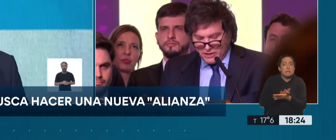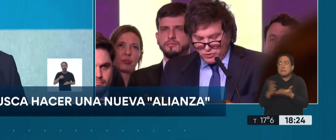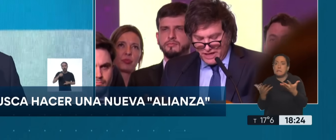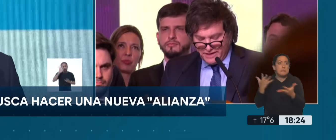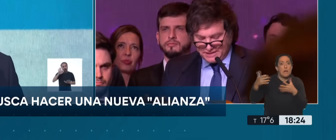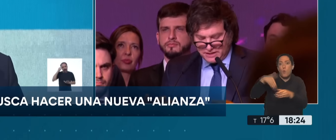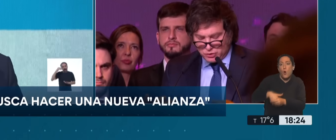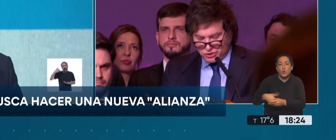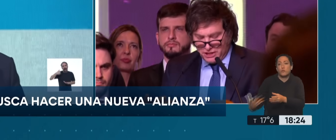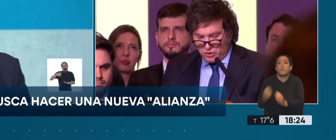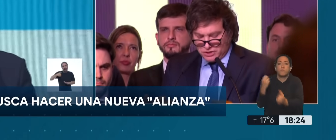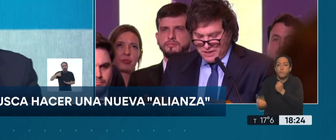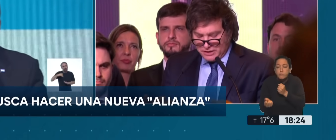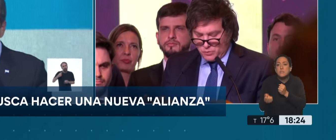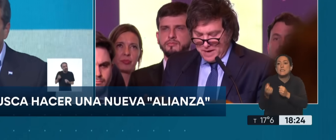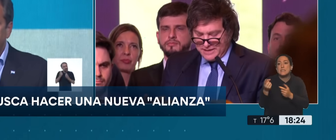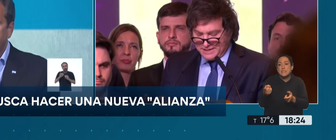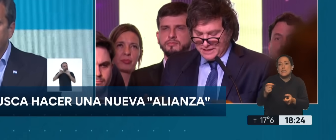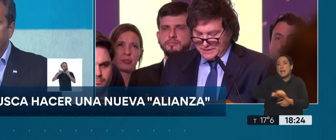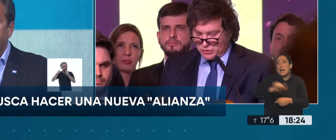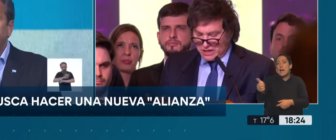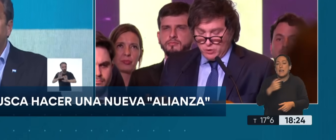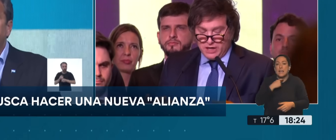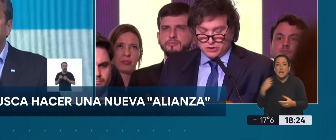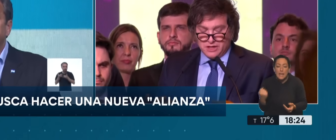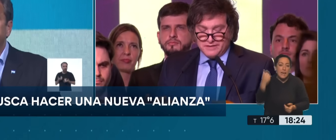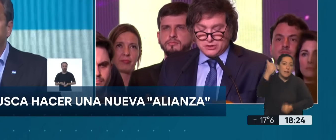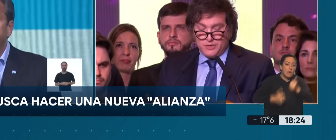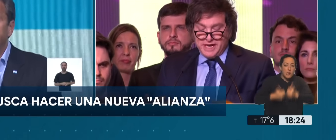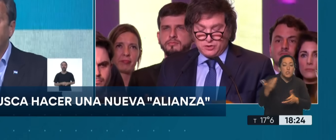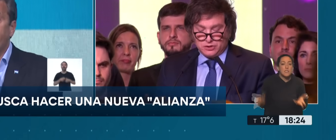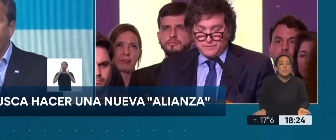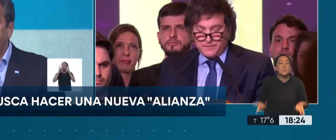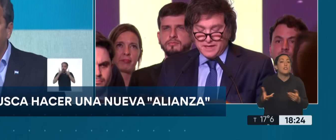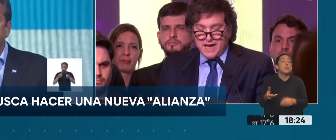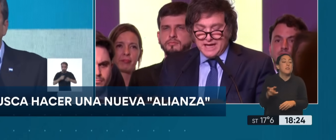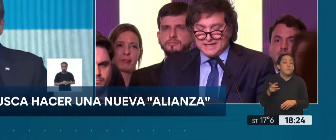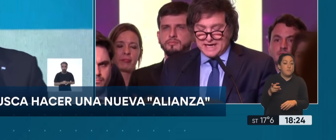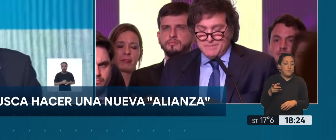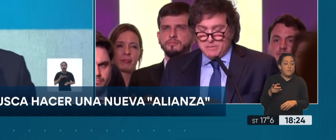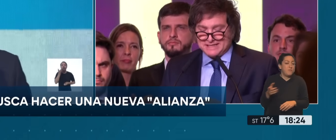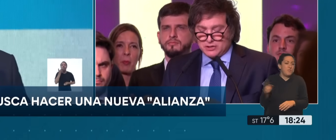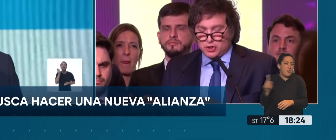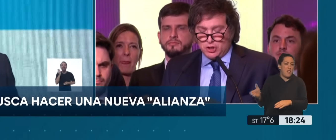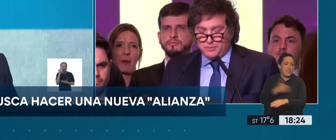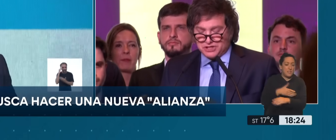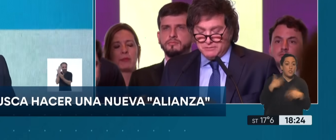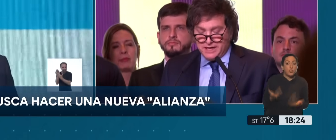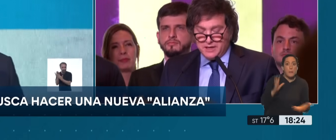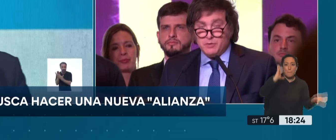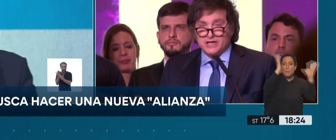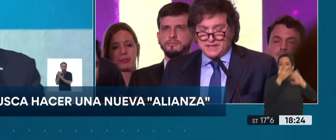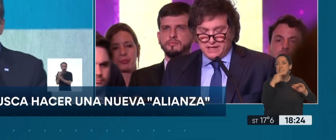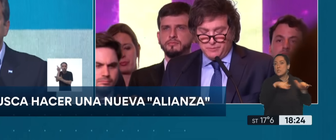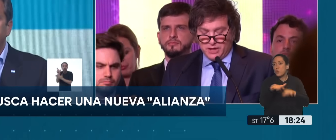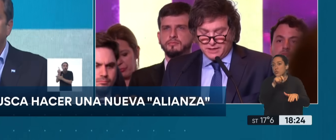vinculado a la disputa del balotaje. Y en el caso de Milei, realmente una